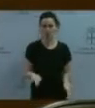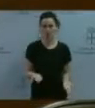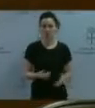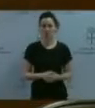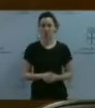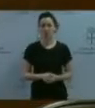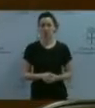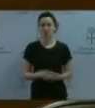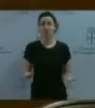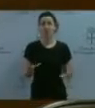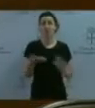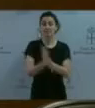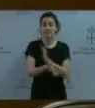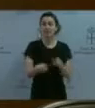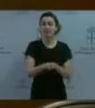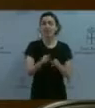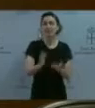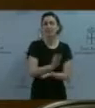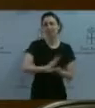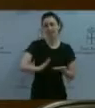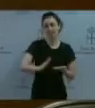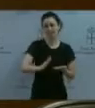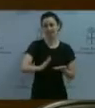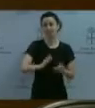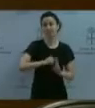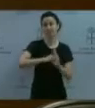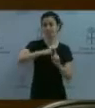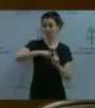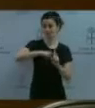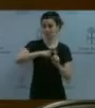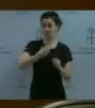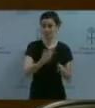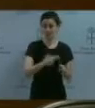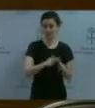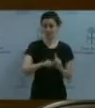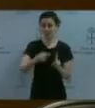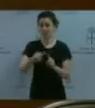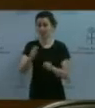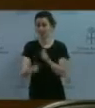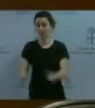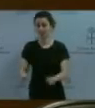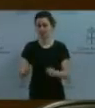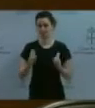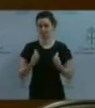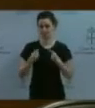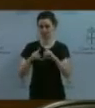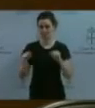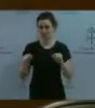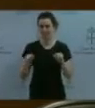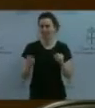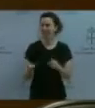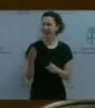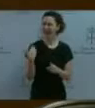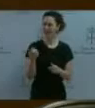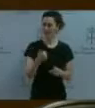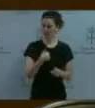clase política y los ciudadanos. Yo ayer, cuestionándome la posibilidad de que yo mismo estuviera equivocado sobre la